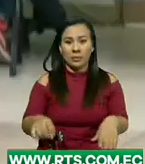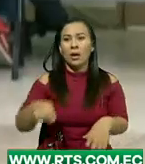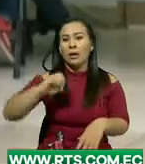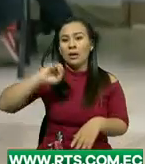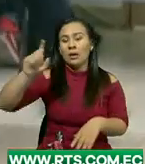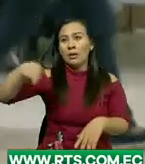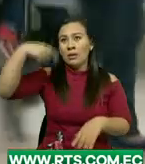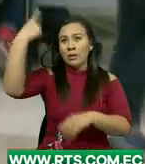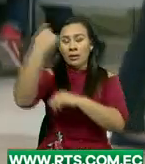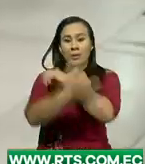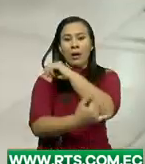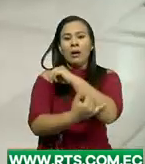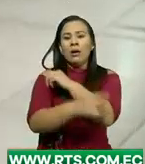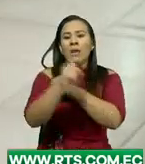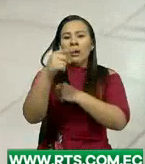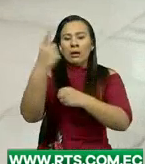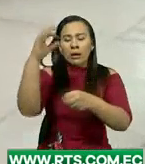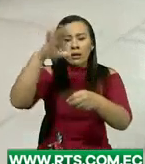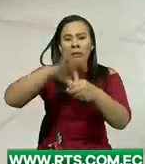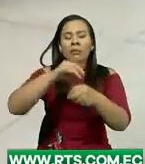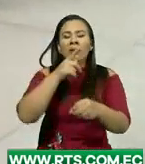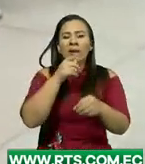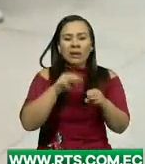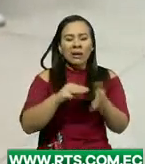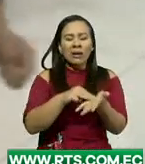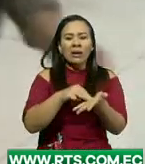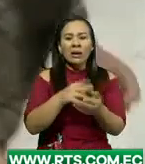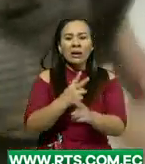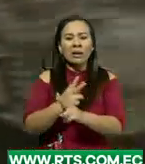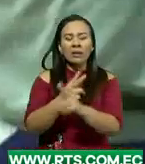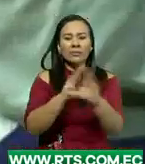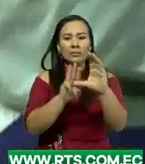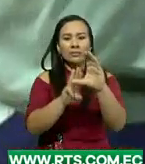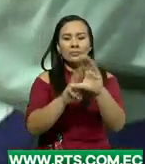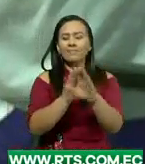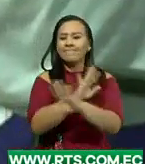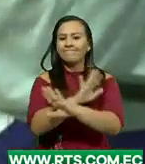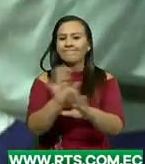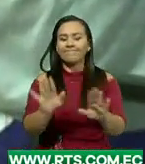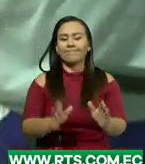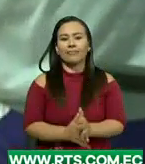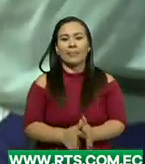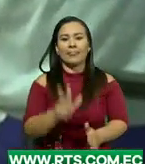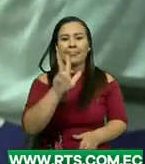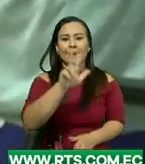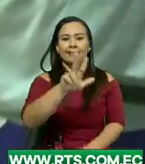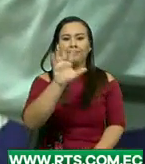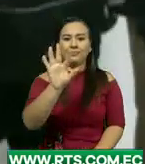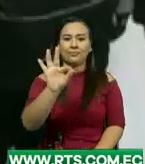por su parte, solo podrán votar por miembros del Consejo de Participación Ciudadana. Son